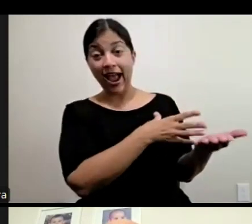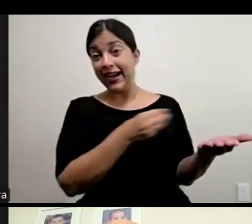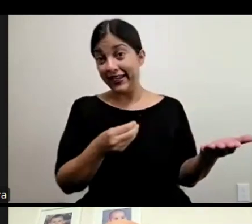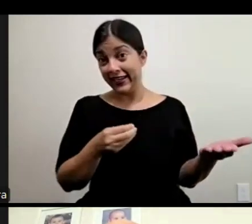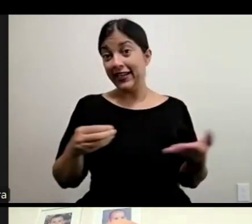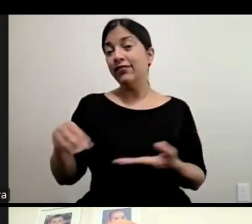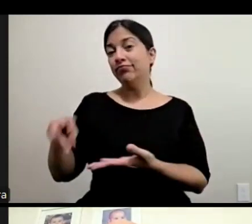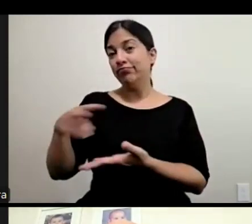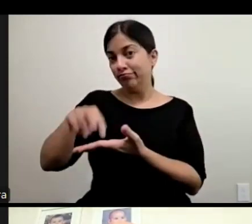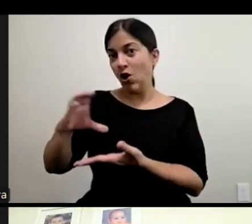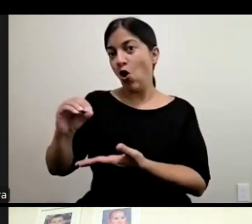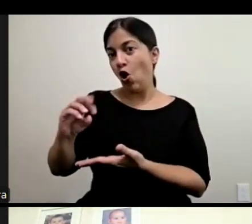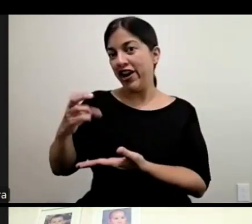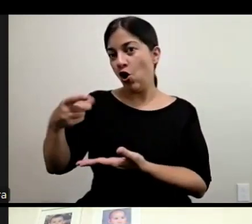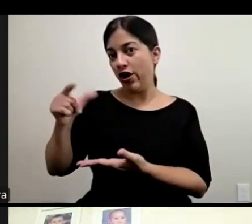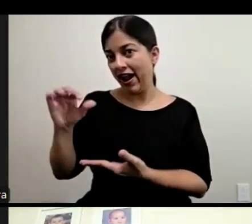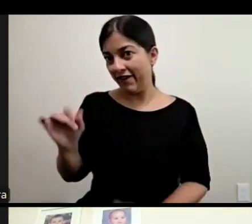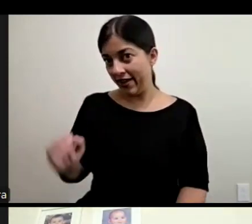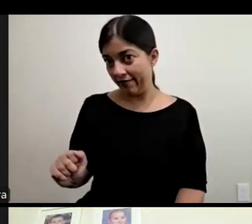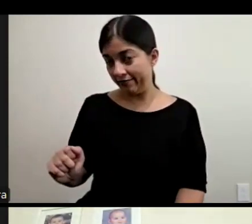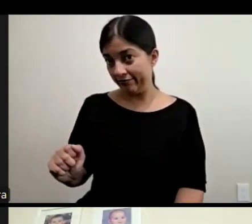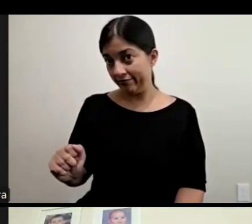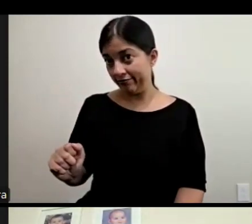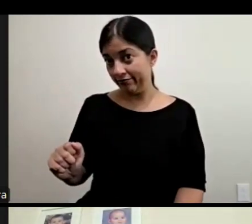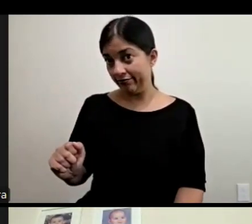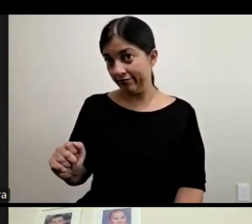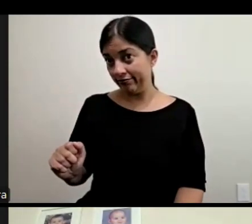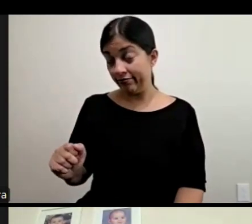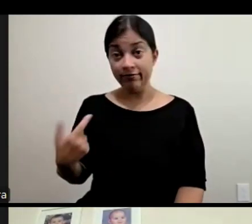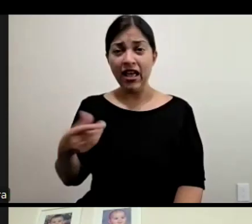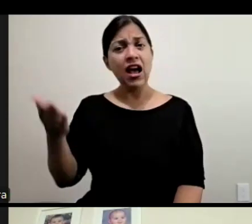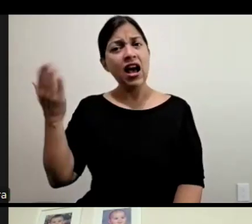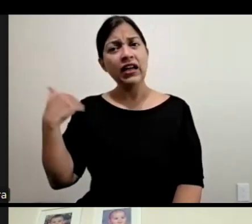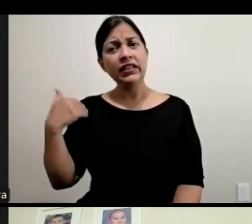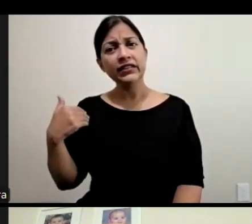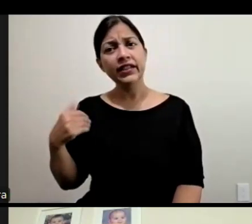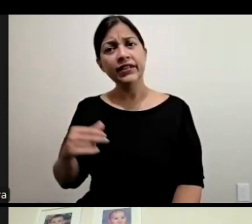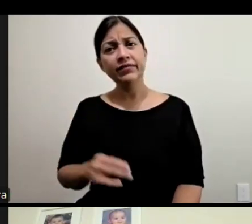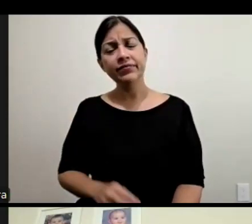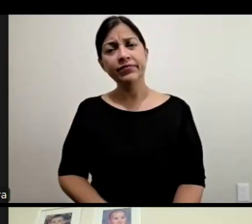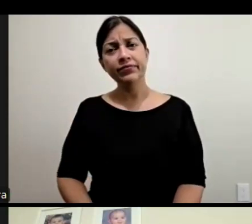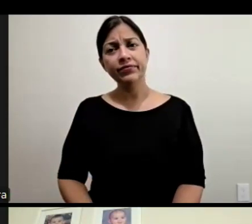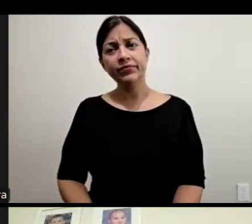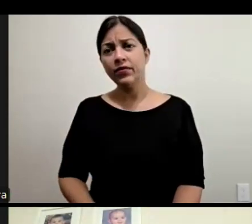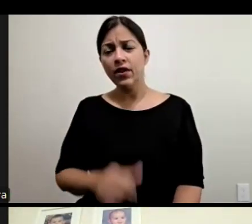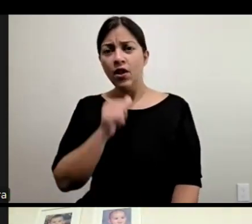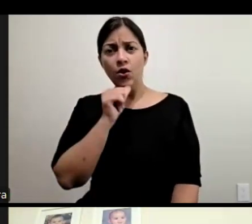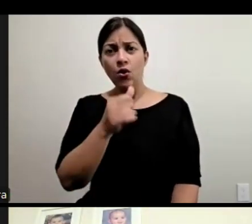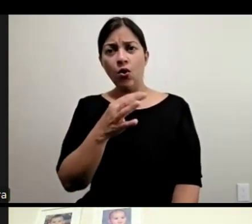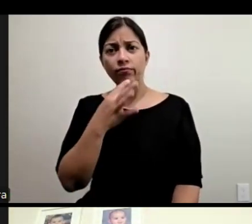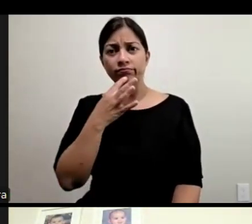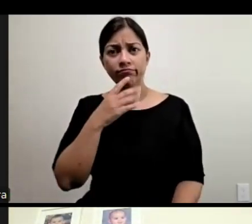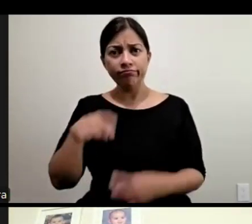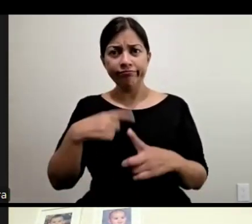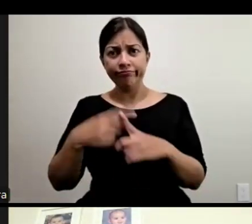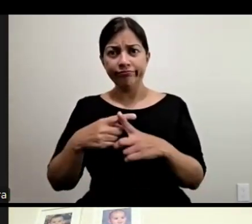aéreo, ¿verdad? Entonces, anteriormente, no se dibujaban las coreografías, ya por